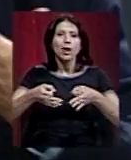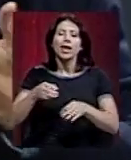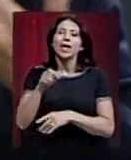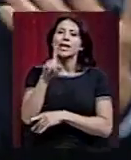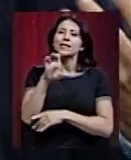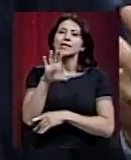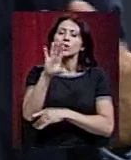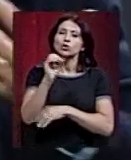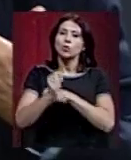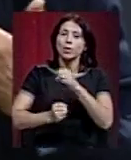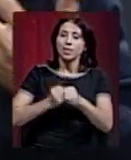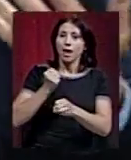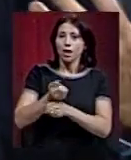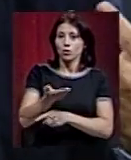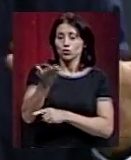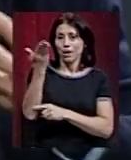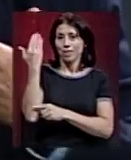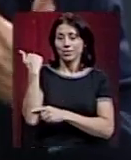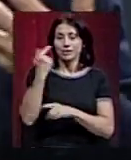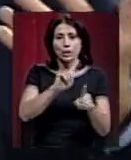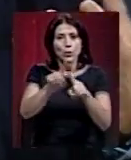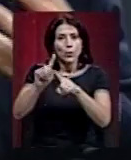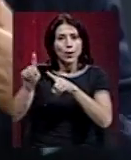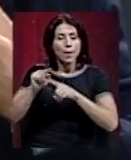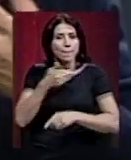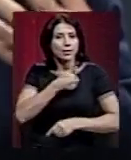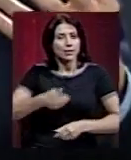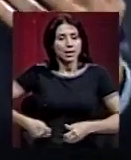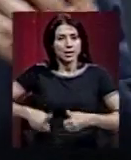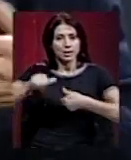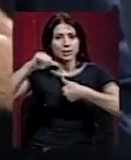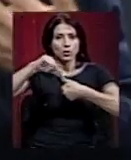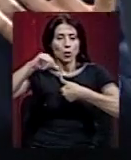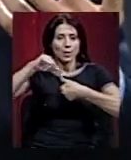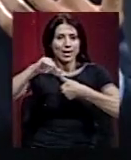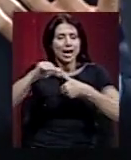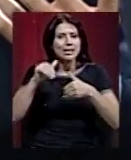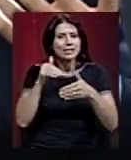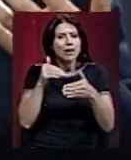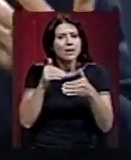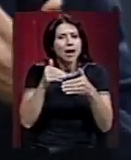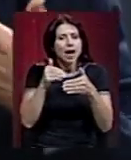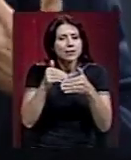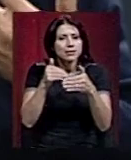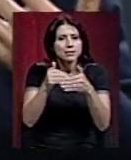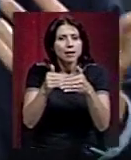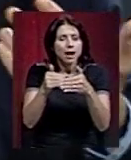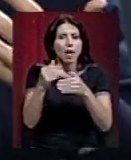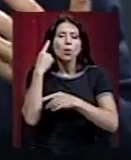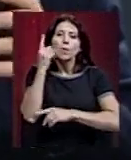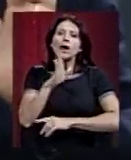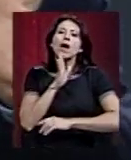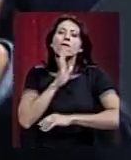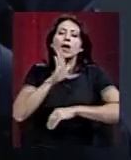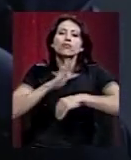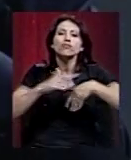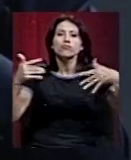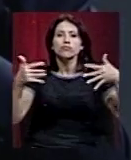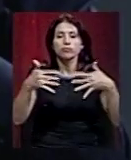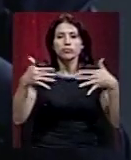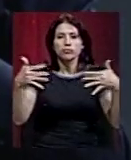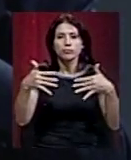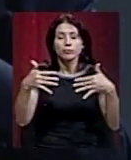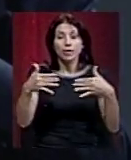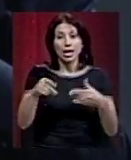150 años antes los presidentes de Centroamérica se habían un poco acercado para hablar de guerra, y en